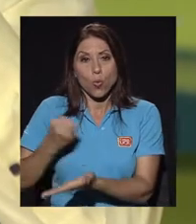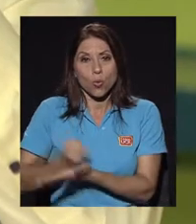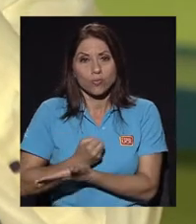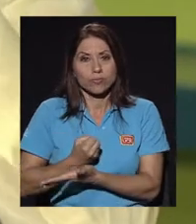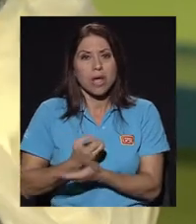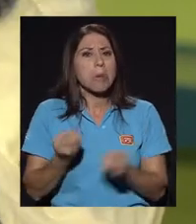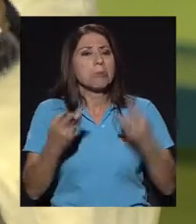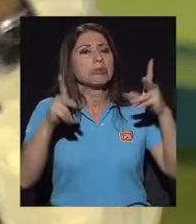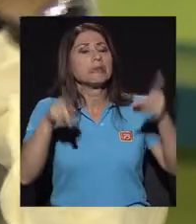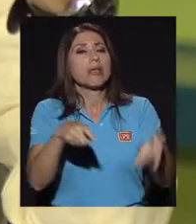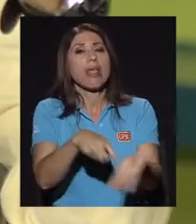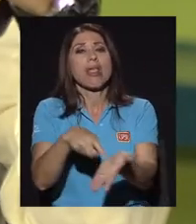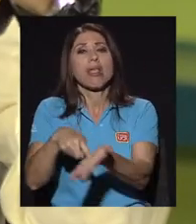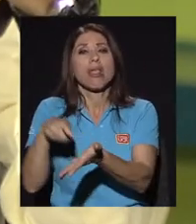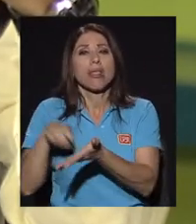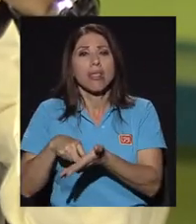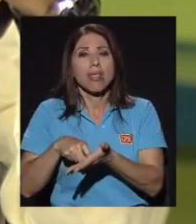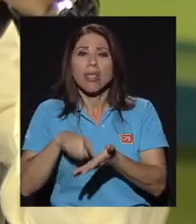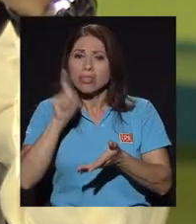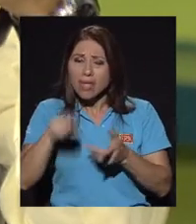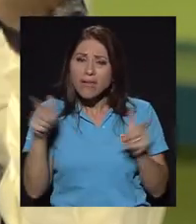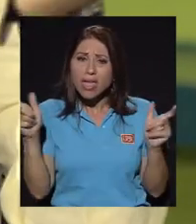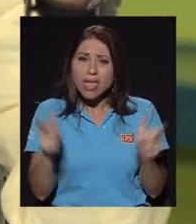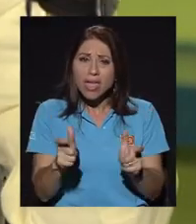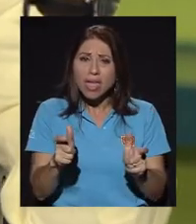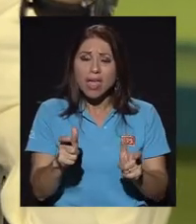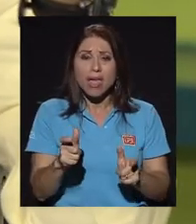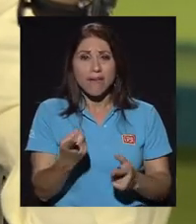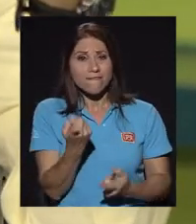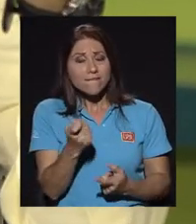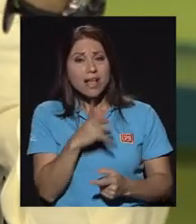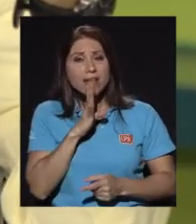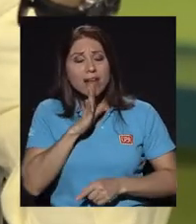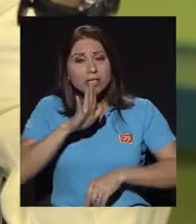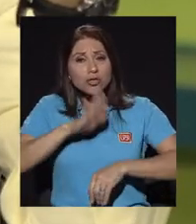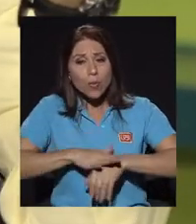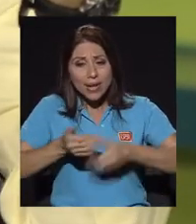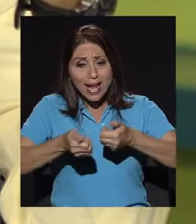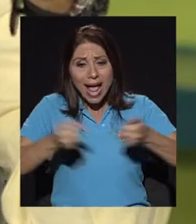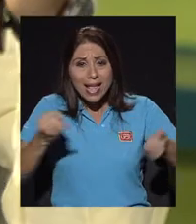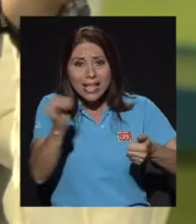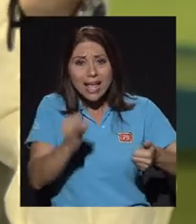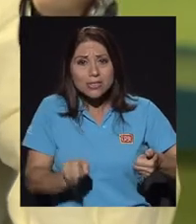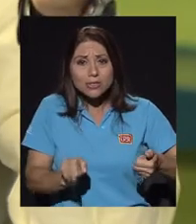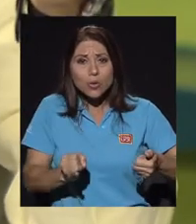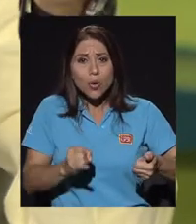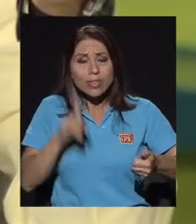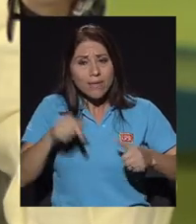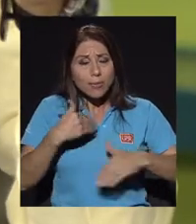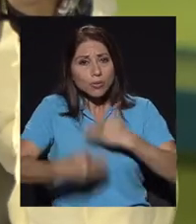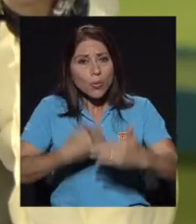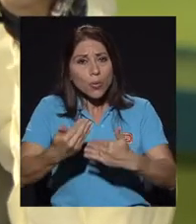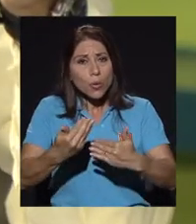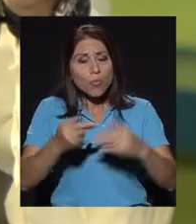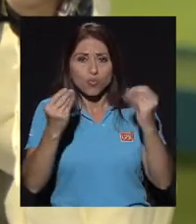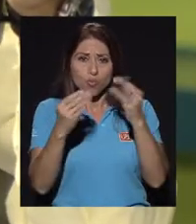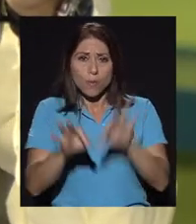de morosidad, no hemos hablado del tema de catastro, lo hemos dejado ahí, tenemos que actualizar, son temas medulares y no los queremos